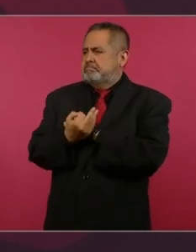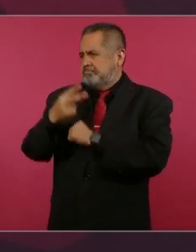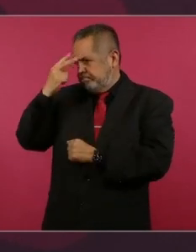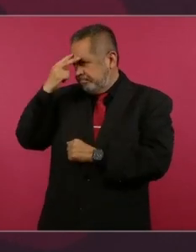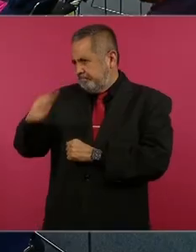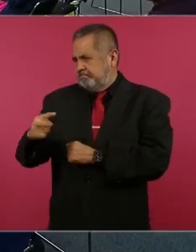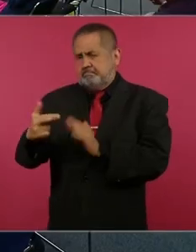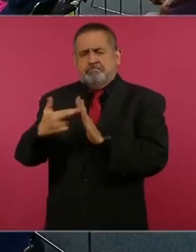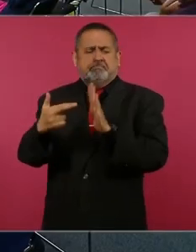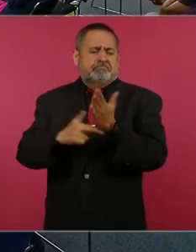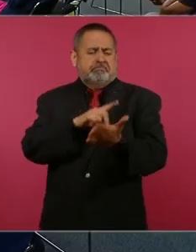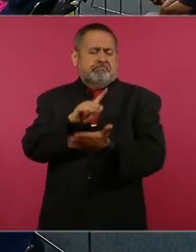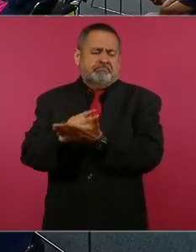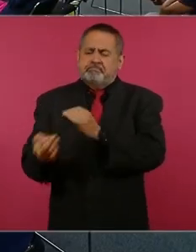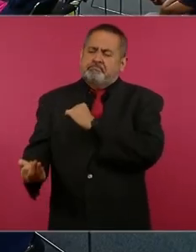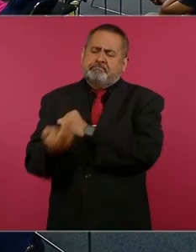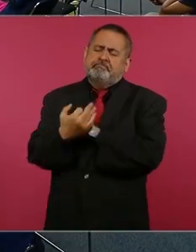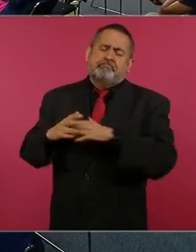tenían la protección